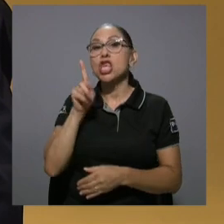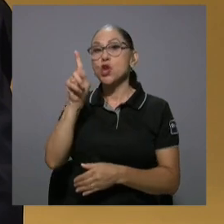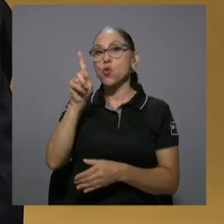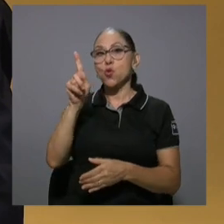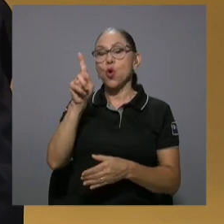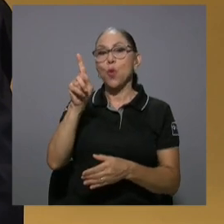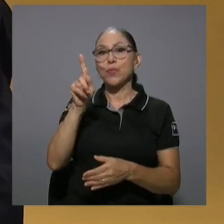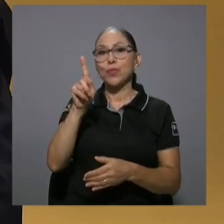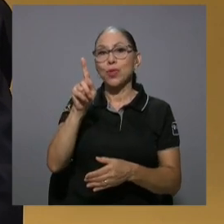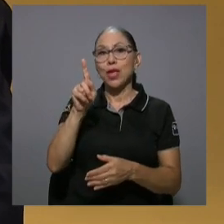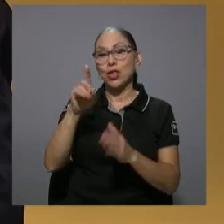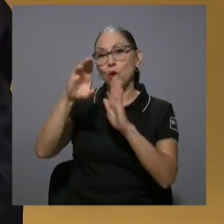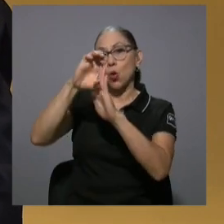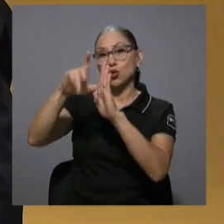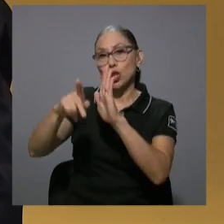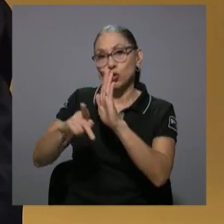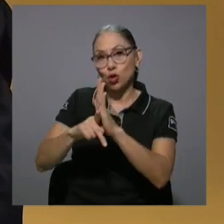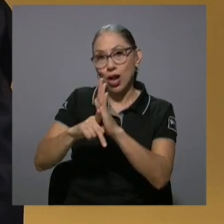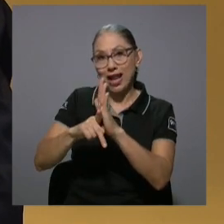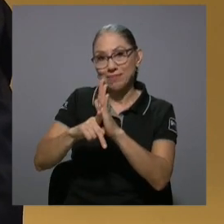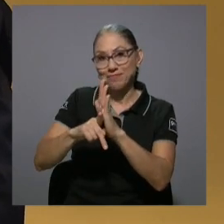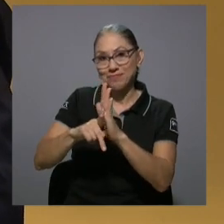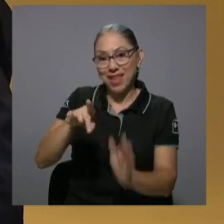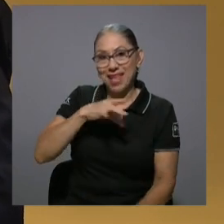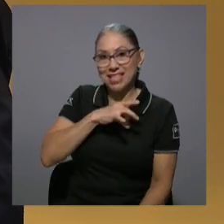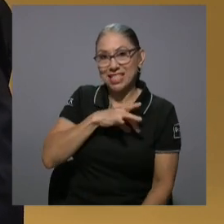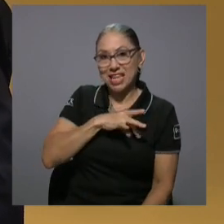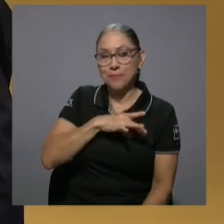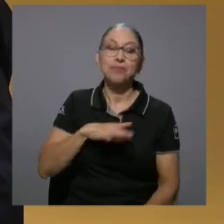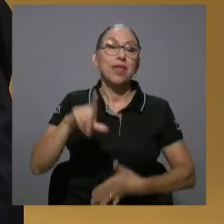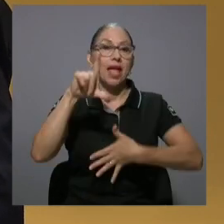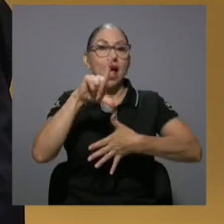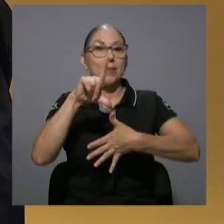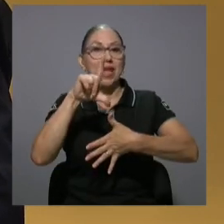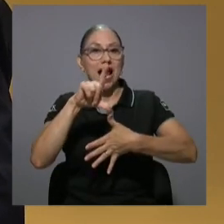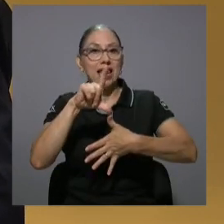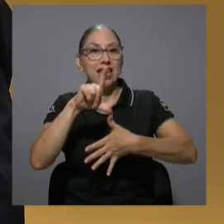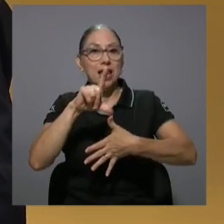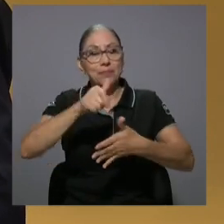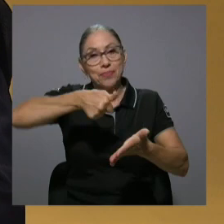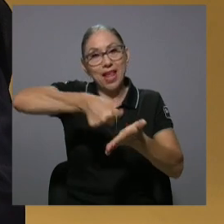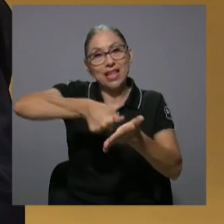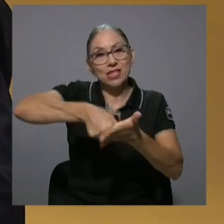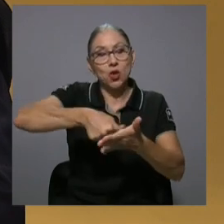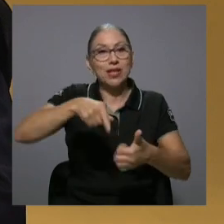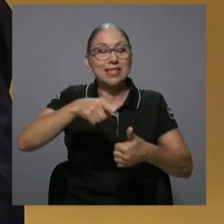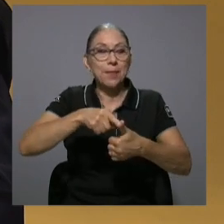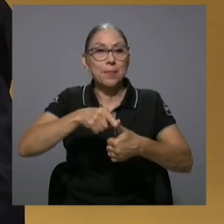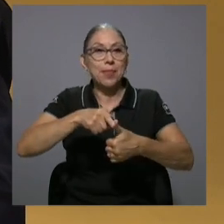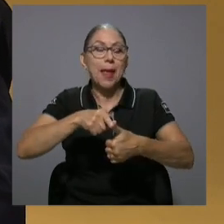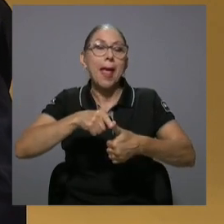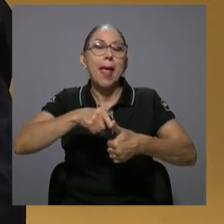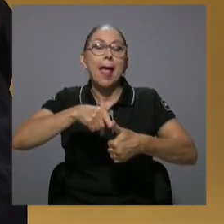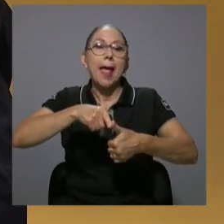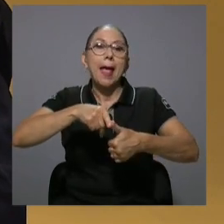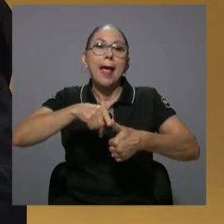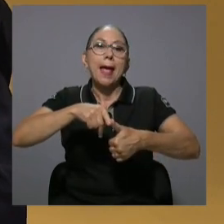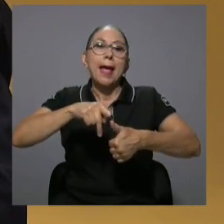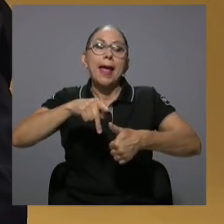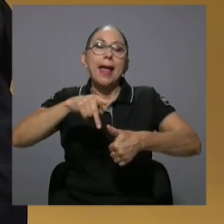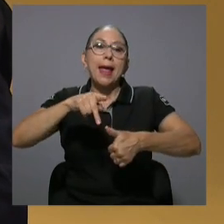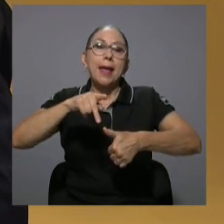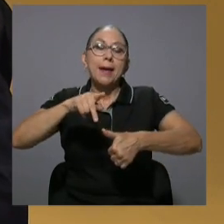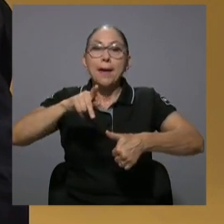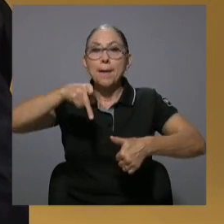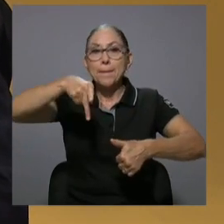de Chile. En América Latina, pues tuvimos elecciones en Paraguay, que hubo continuidad